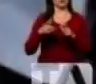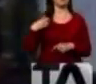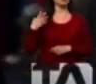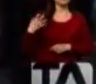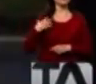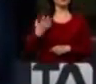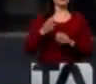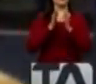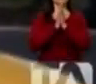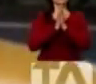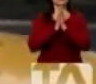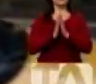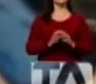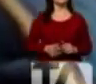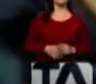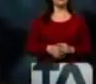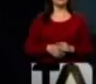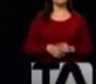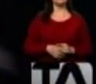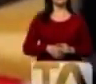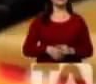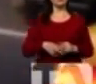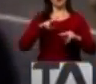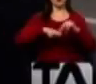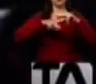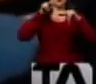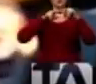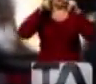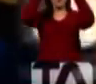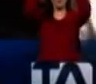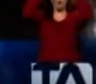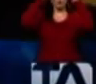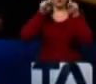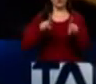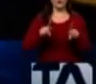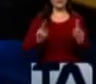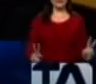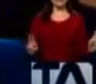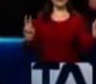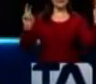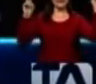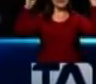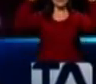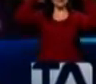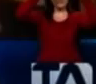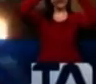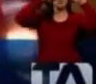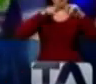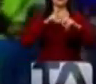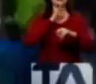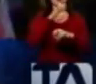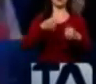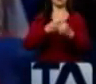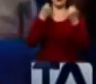parecer piden justamente la construcción de un puente peatonal para reducir los constantes accidentes de tránsito que se